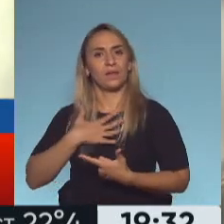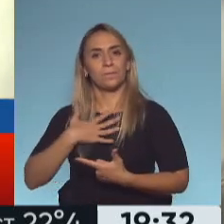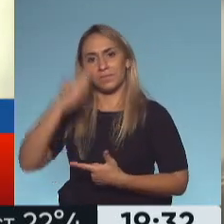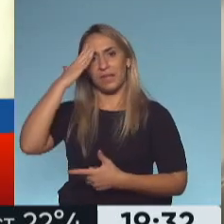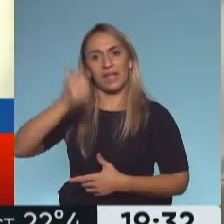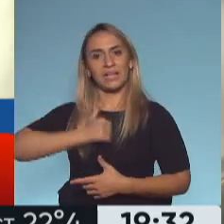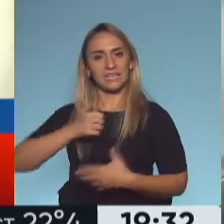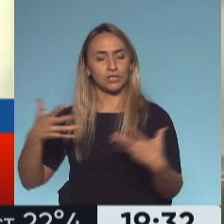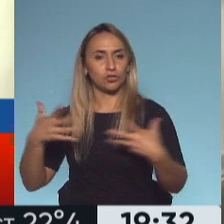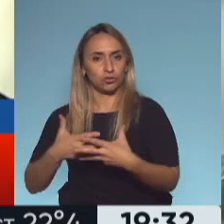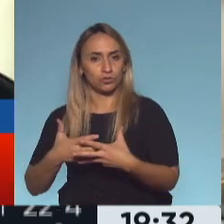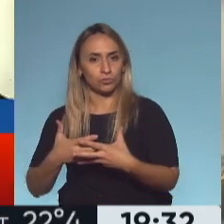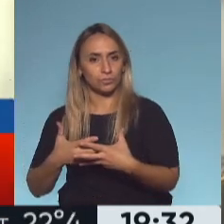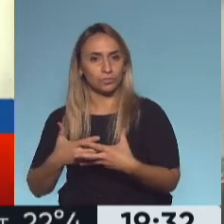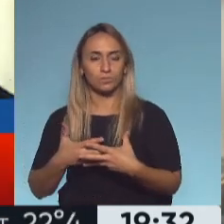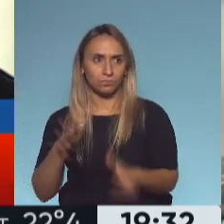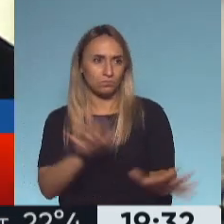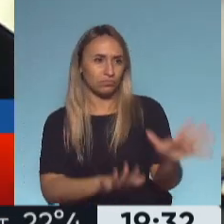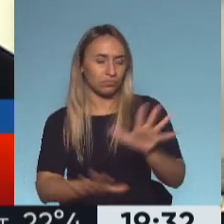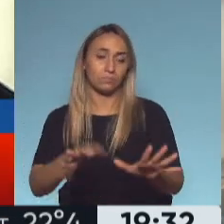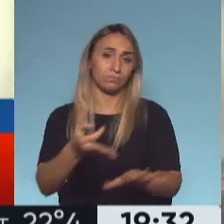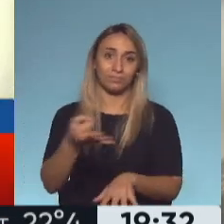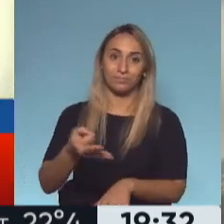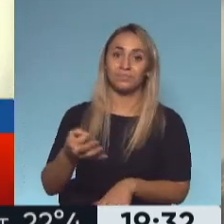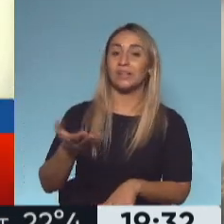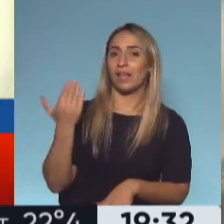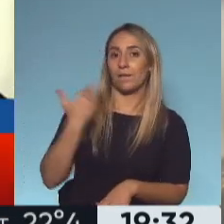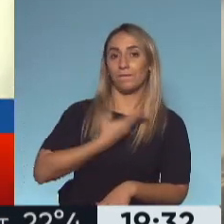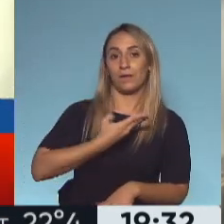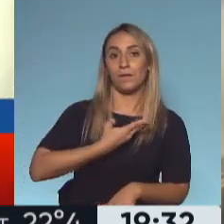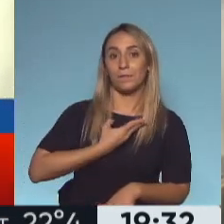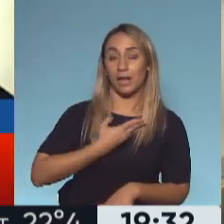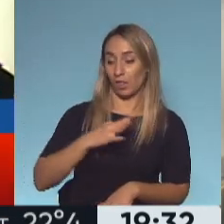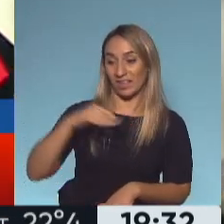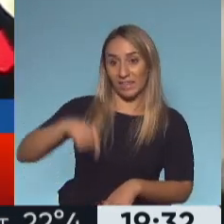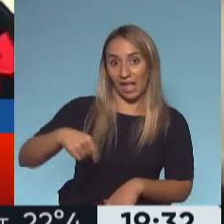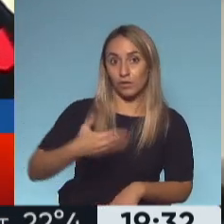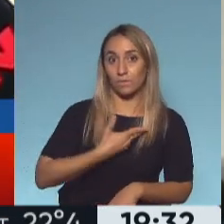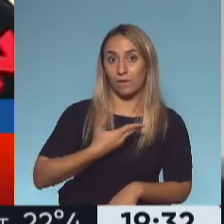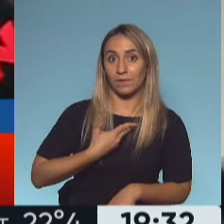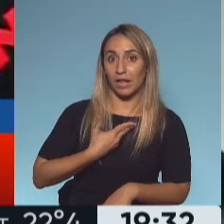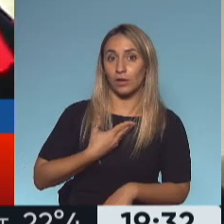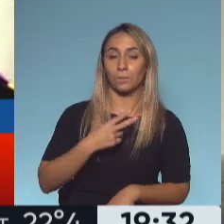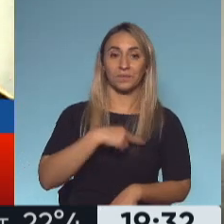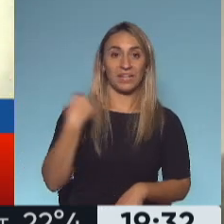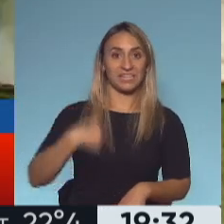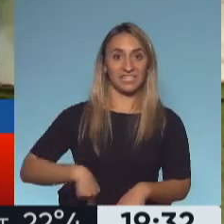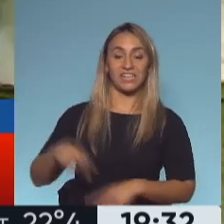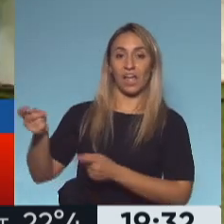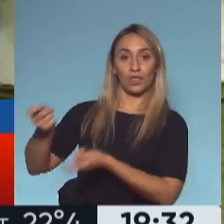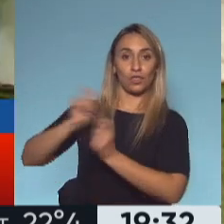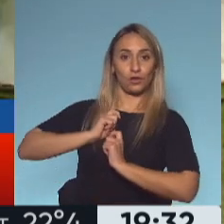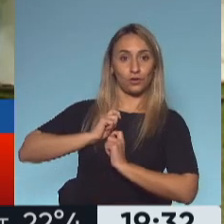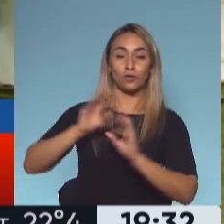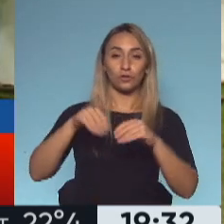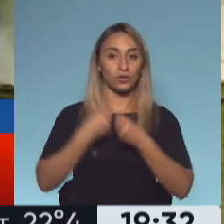Ejército Argentino. Como usted decía, es una donación que recibimos en febrero de este año de la República Popular China. Son